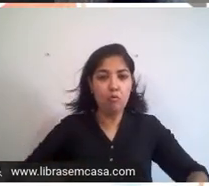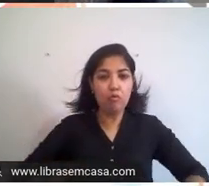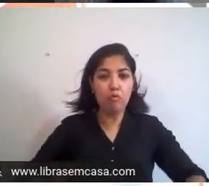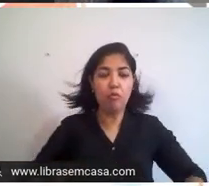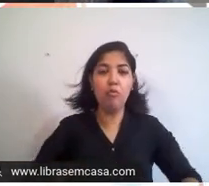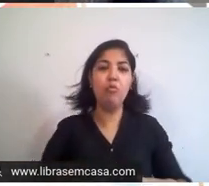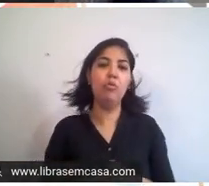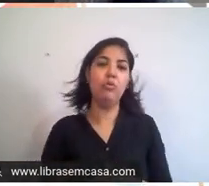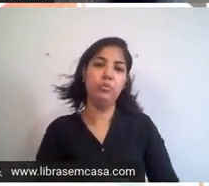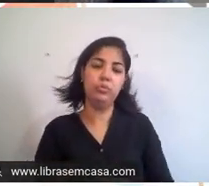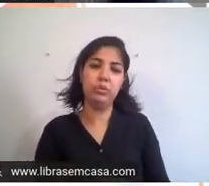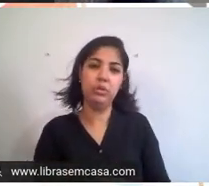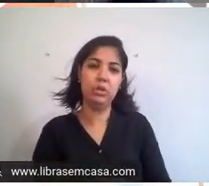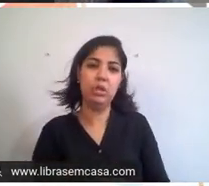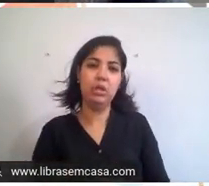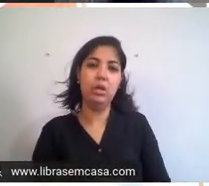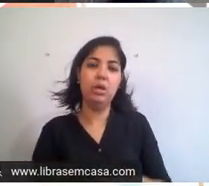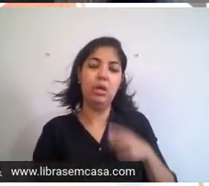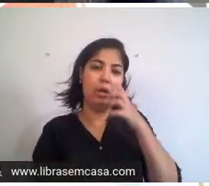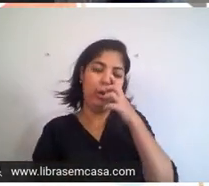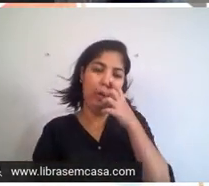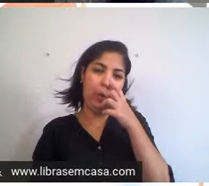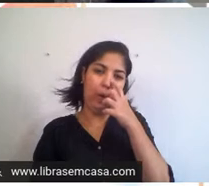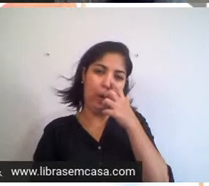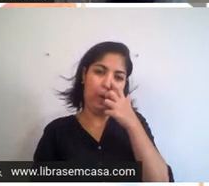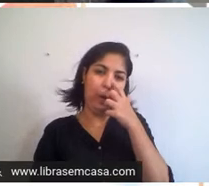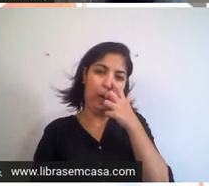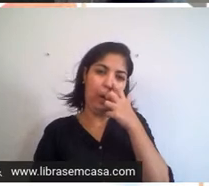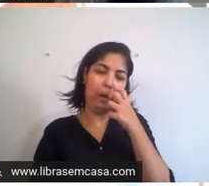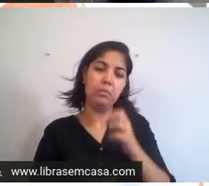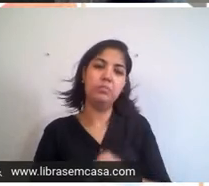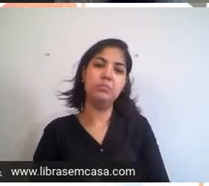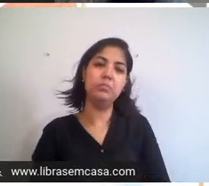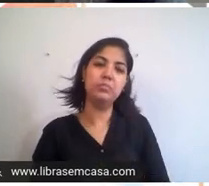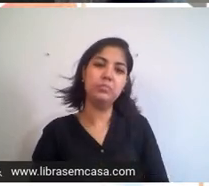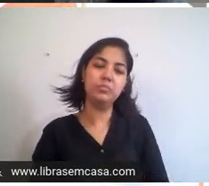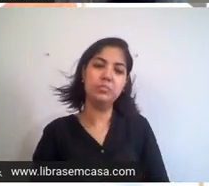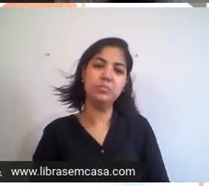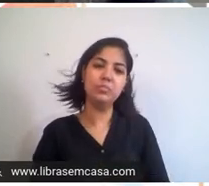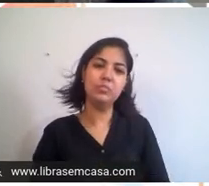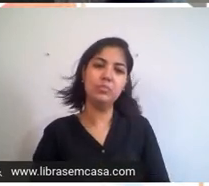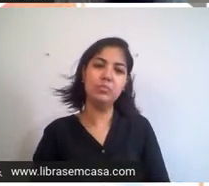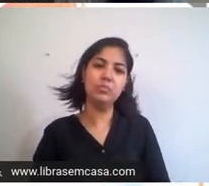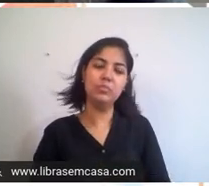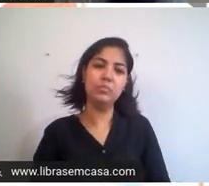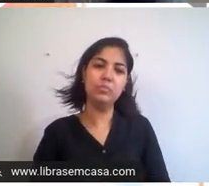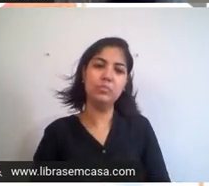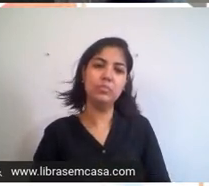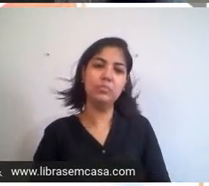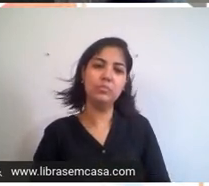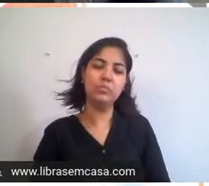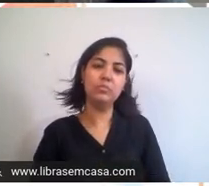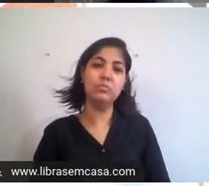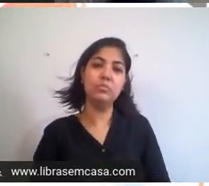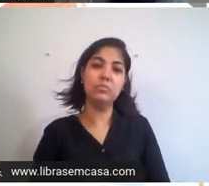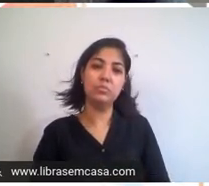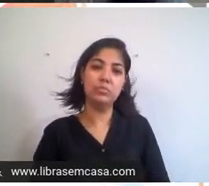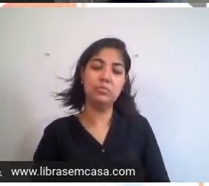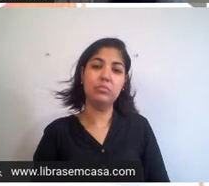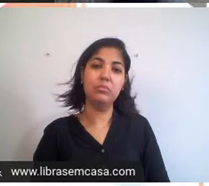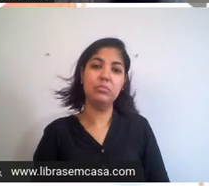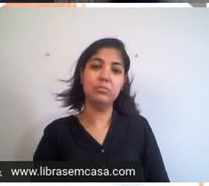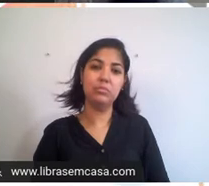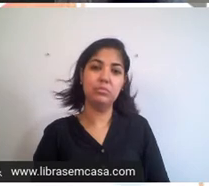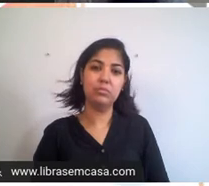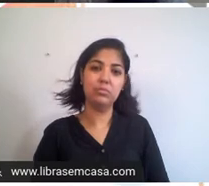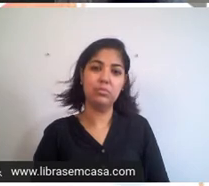McDonald's, por ejemplo, ¿no? Con estas motos de Rappi que muestran que fueron casi de primera necesidad, ¿no? Esa cosa de, bueno, ¿qué